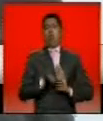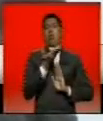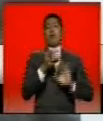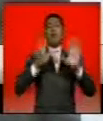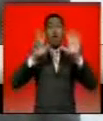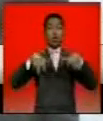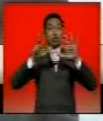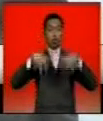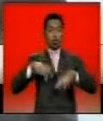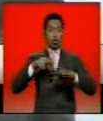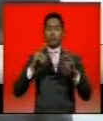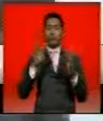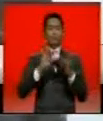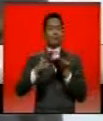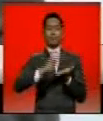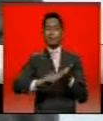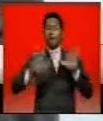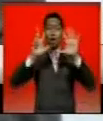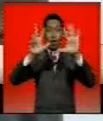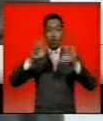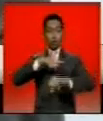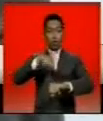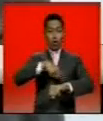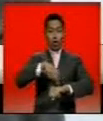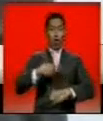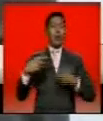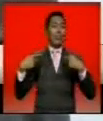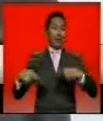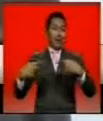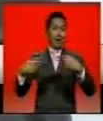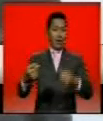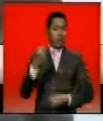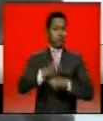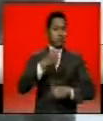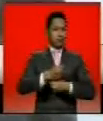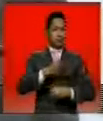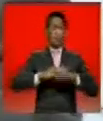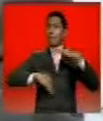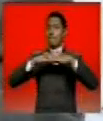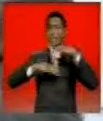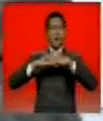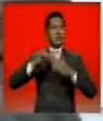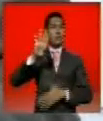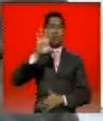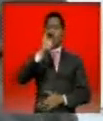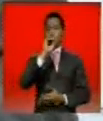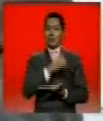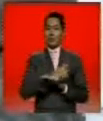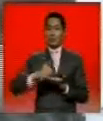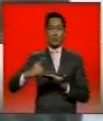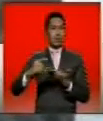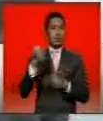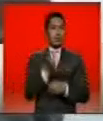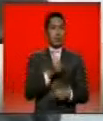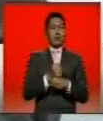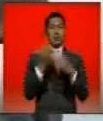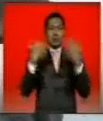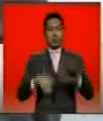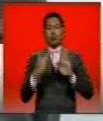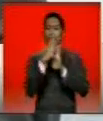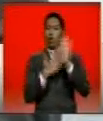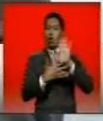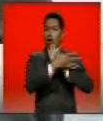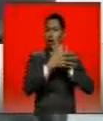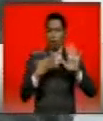horas diarias, siempre que no supere el máximo de 40 horas semanales, en horarios que se podrán distribuir de